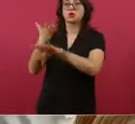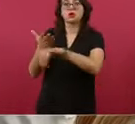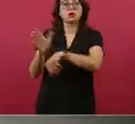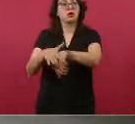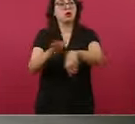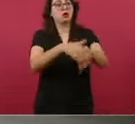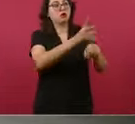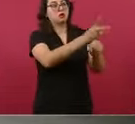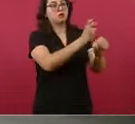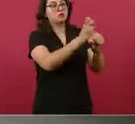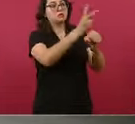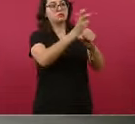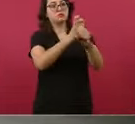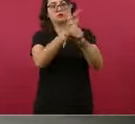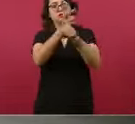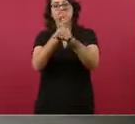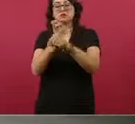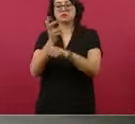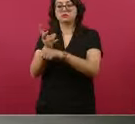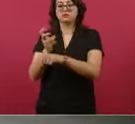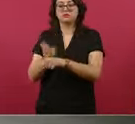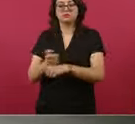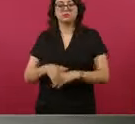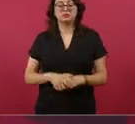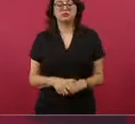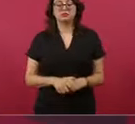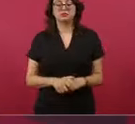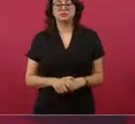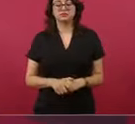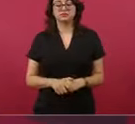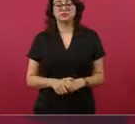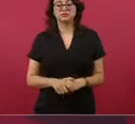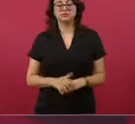no me corresponde a mí